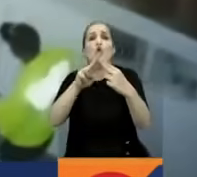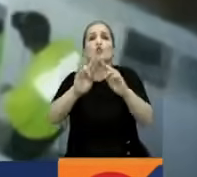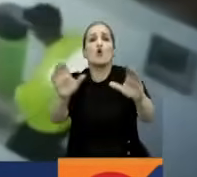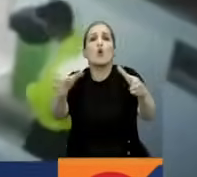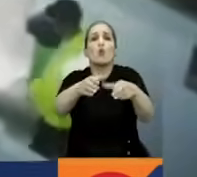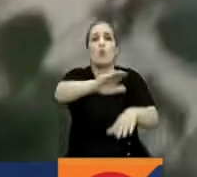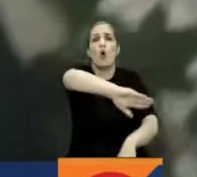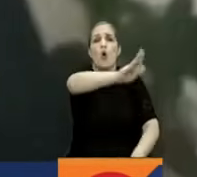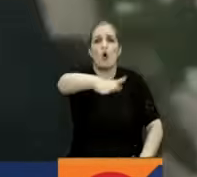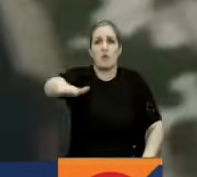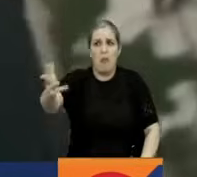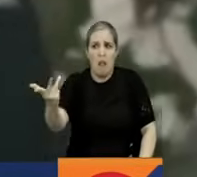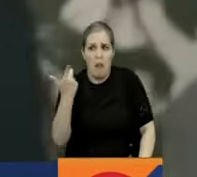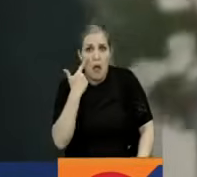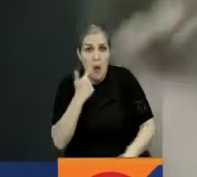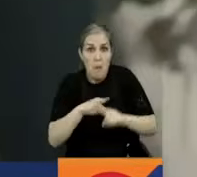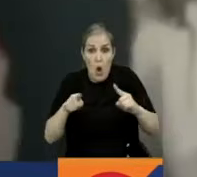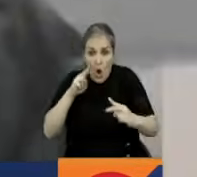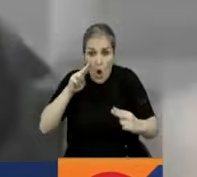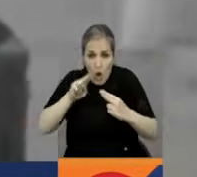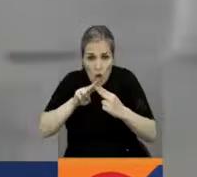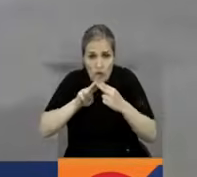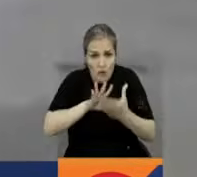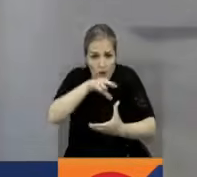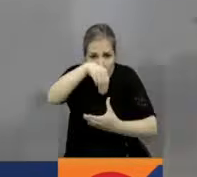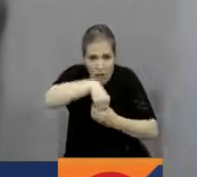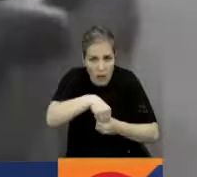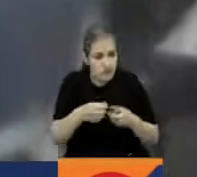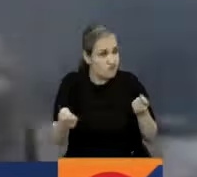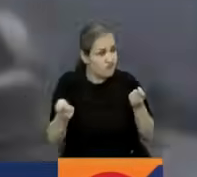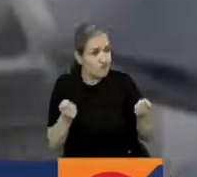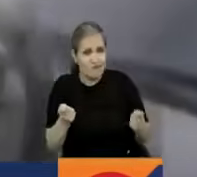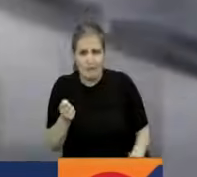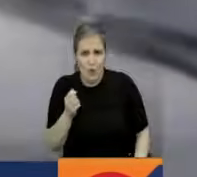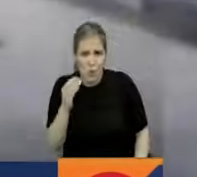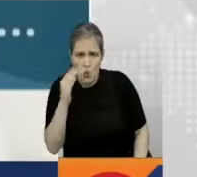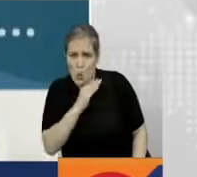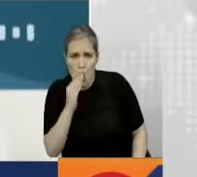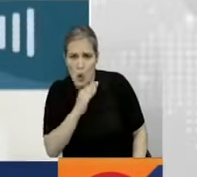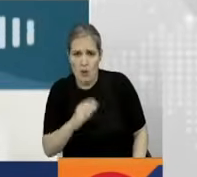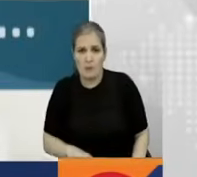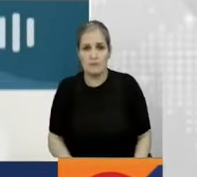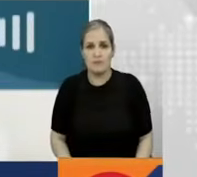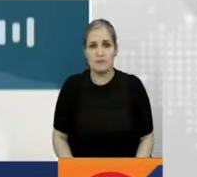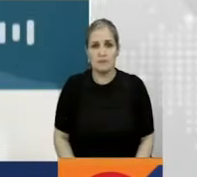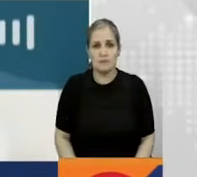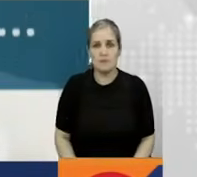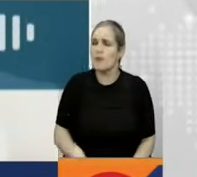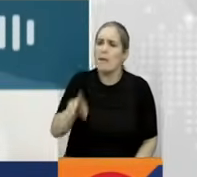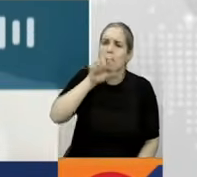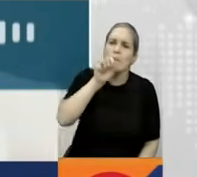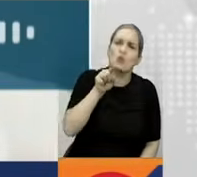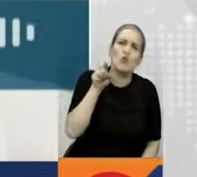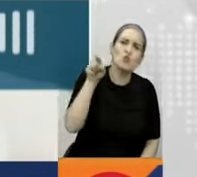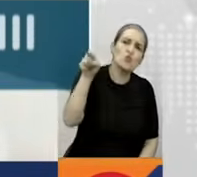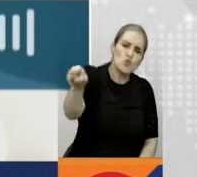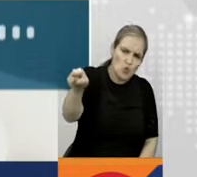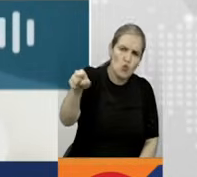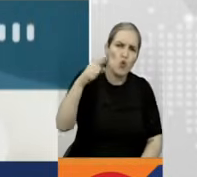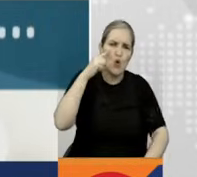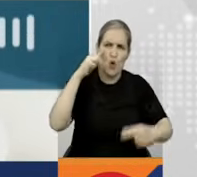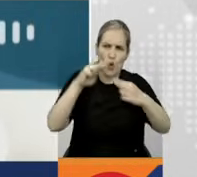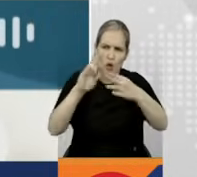de prensa y que no tenía nexos con dicha organización criminal. Que usted tiene vínculos con la banda criminal